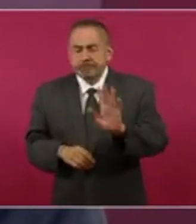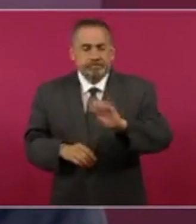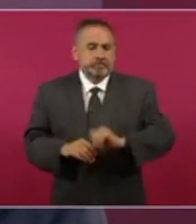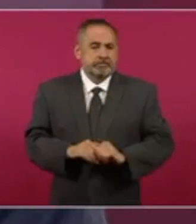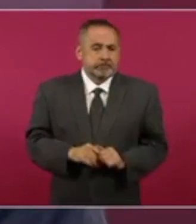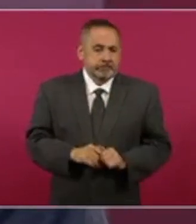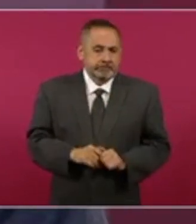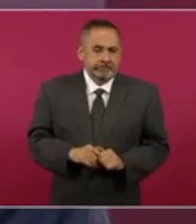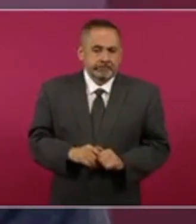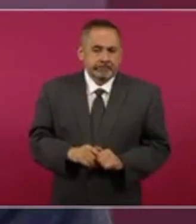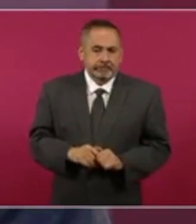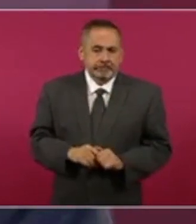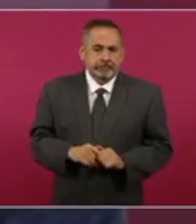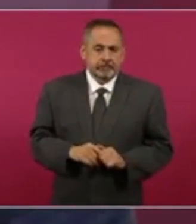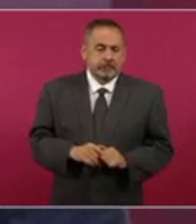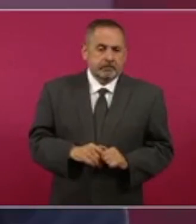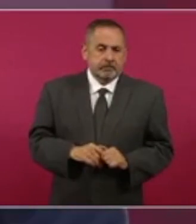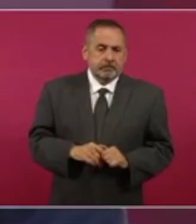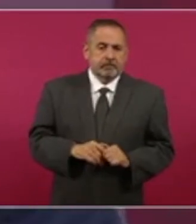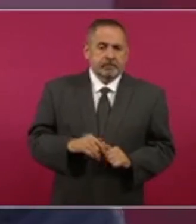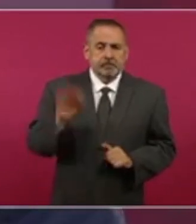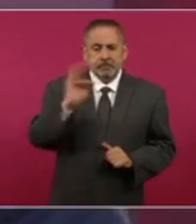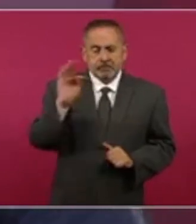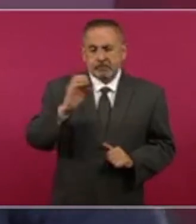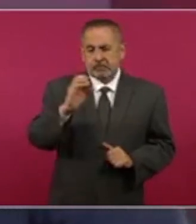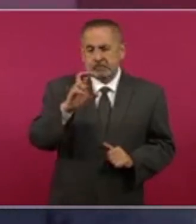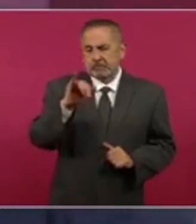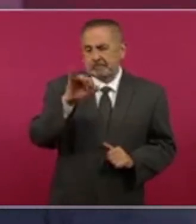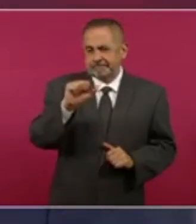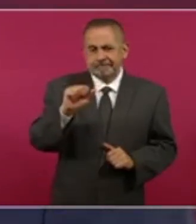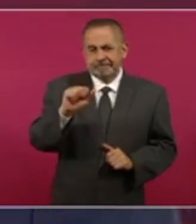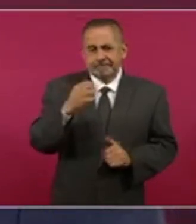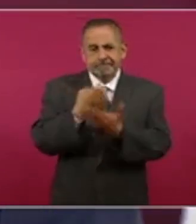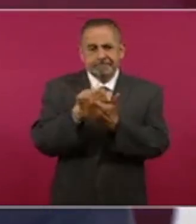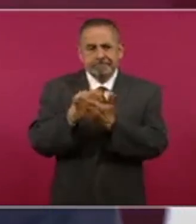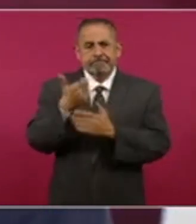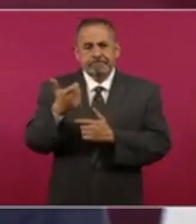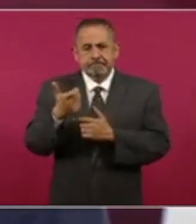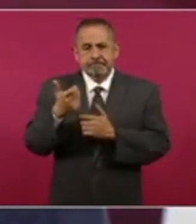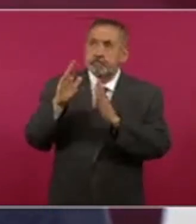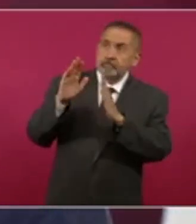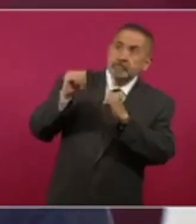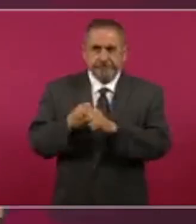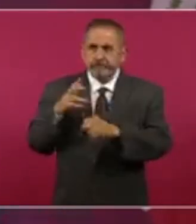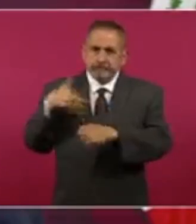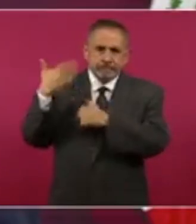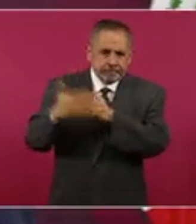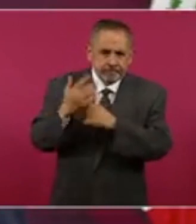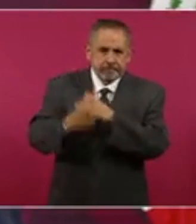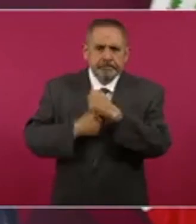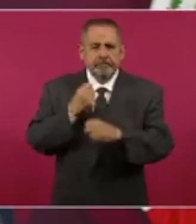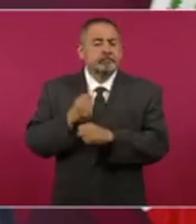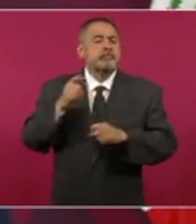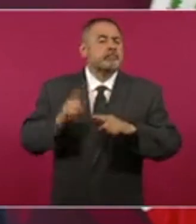con mucha responsabilidad para proteger la economía del país en lo que resta de su mandato vamos